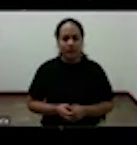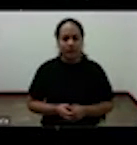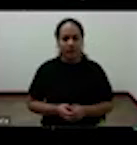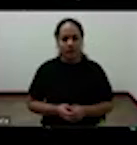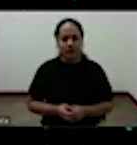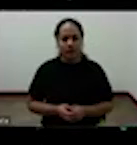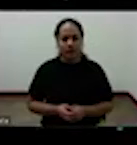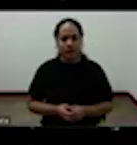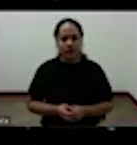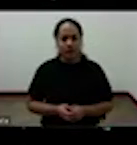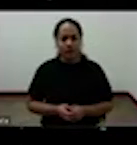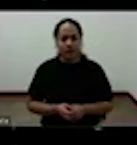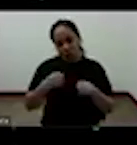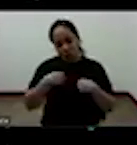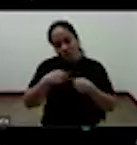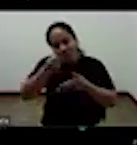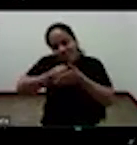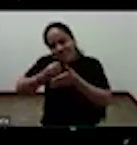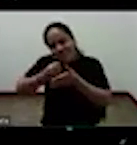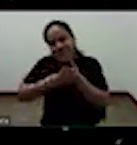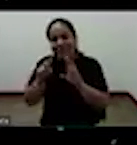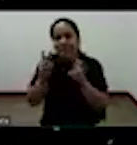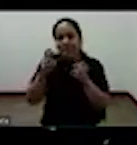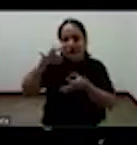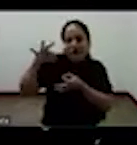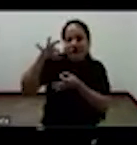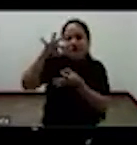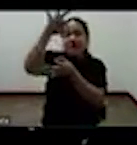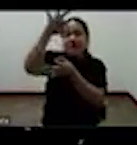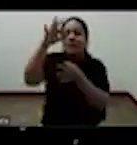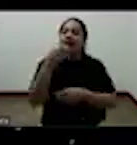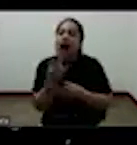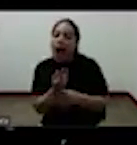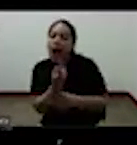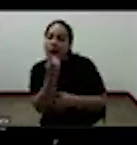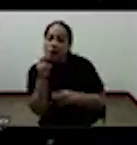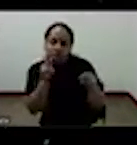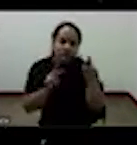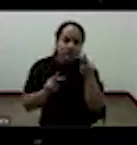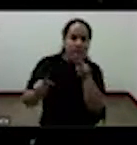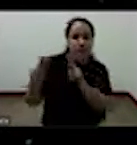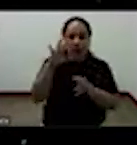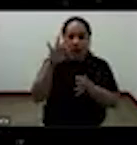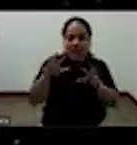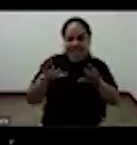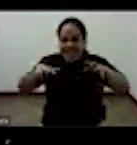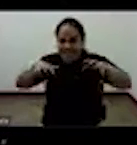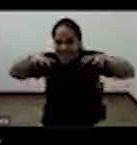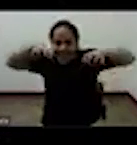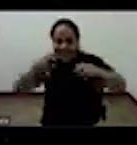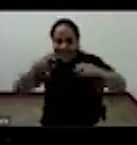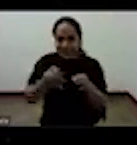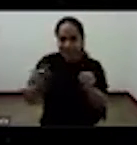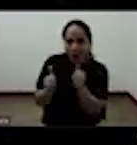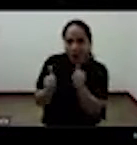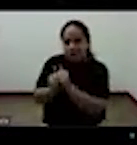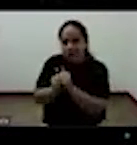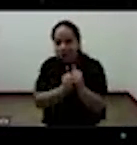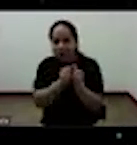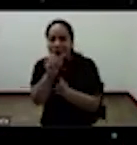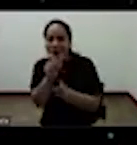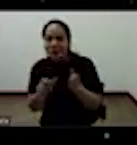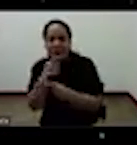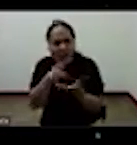Y yo insisto en el fantasma, ¿no? En el intruso, ese perverso fantasma que acompaña el aprendiz de música, que